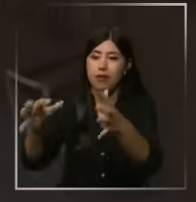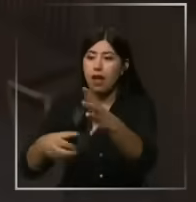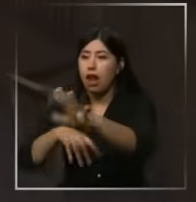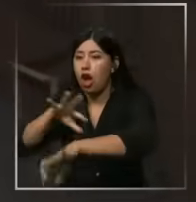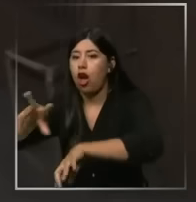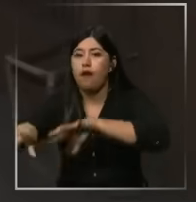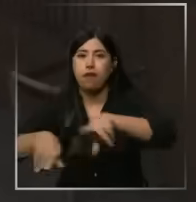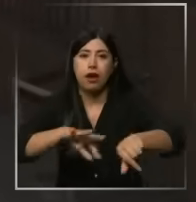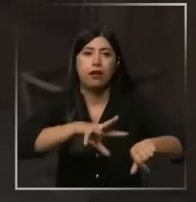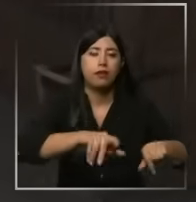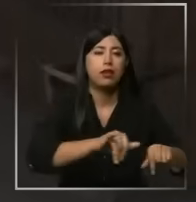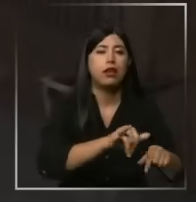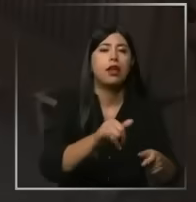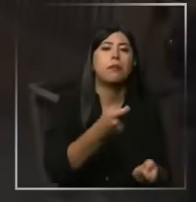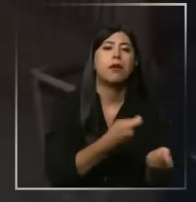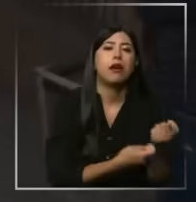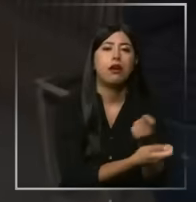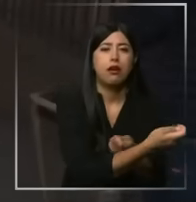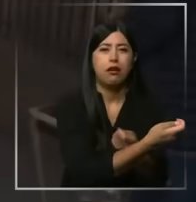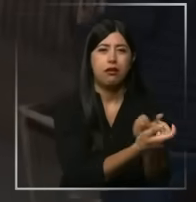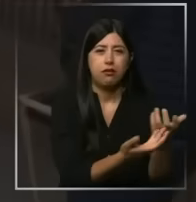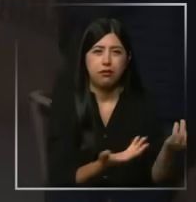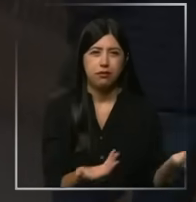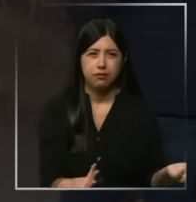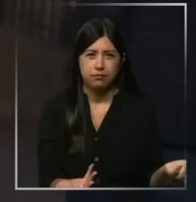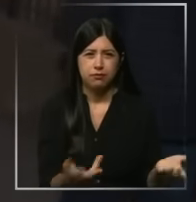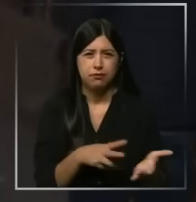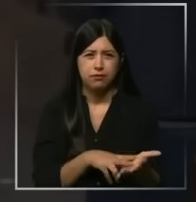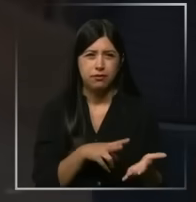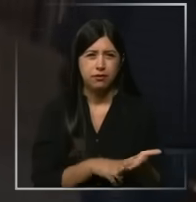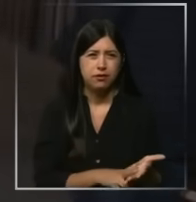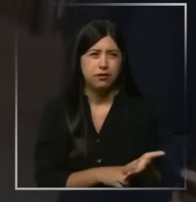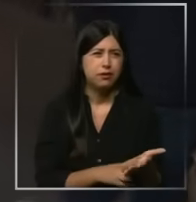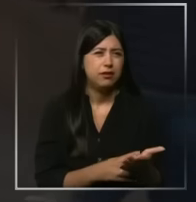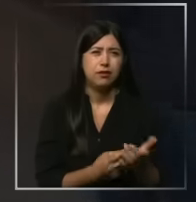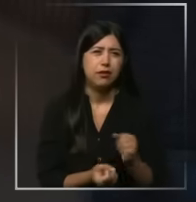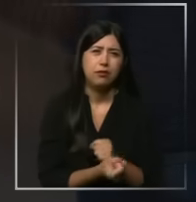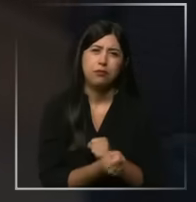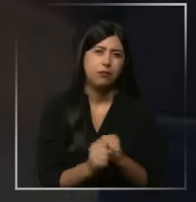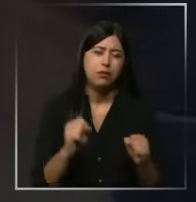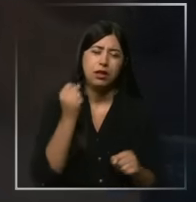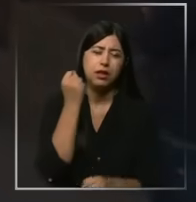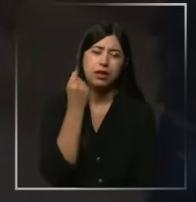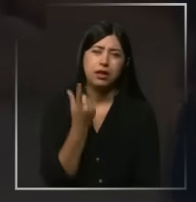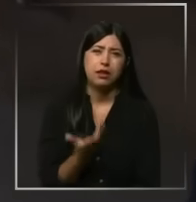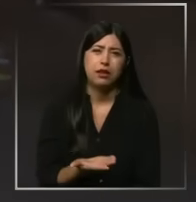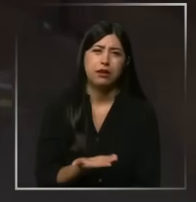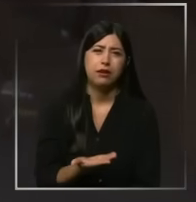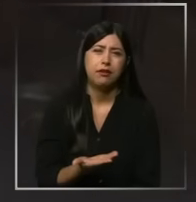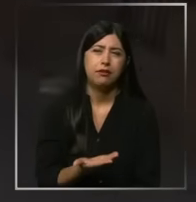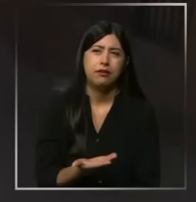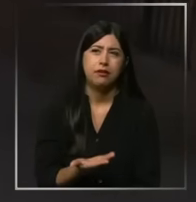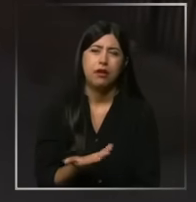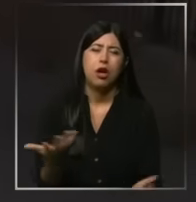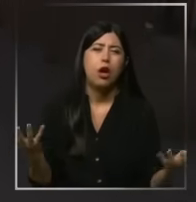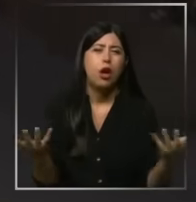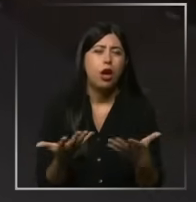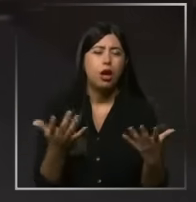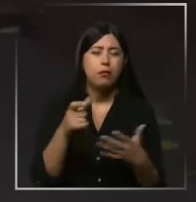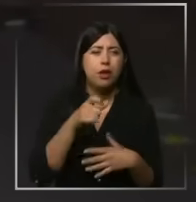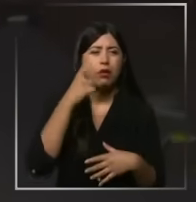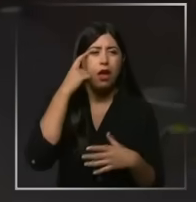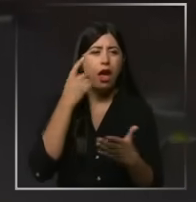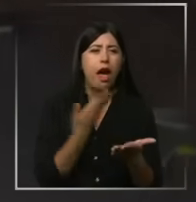para posteriormente reducirlo, pero la verdad que resulta completamente inexplicable que alguien pueda pensar de esa